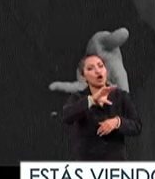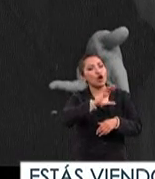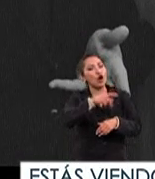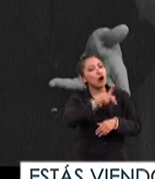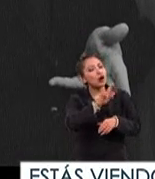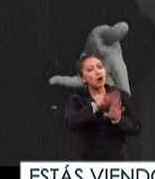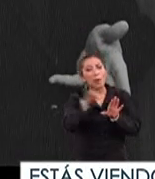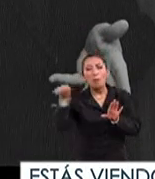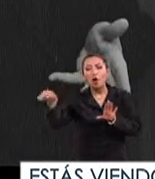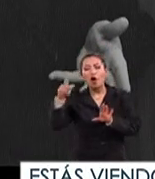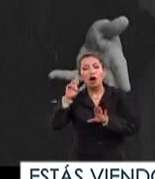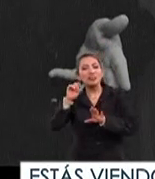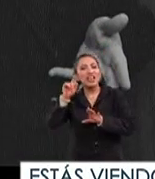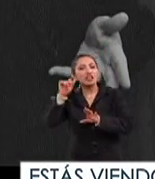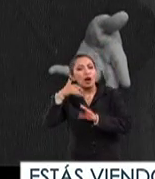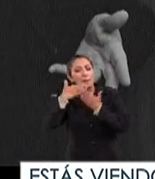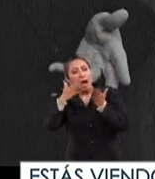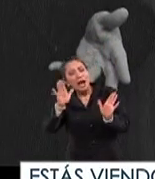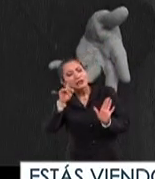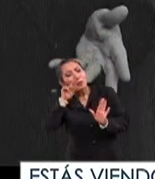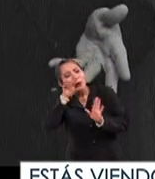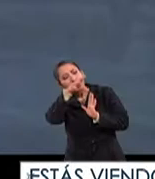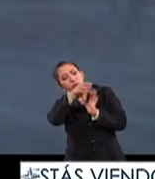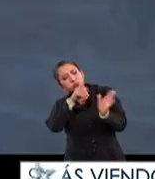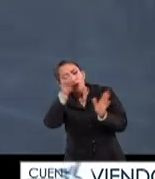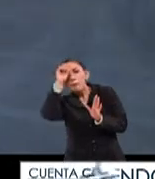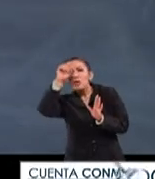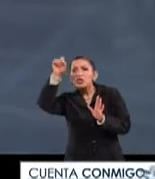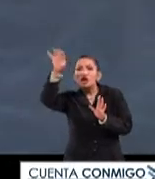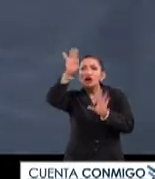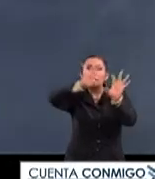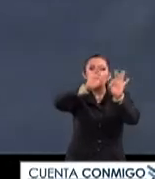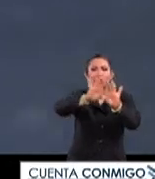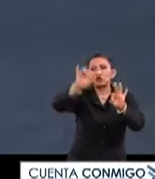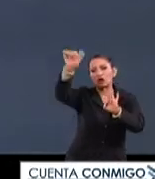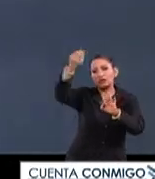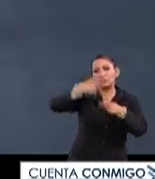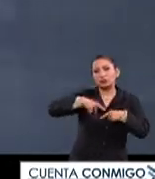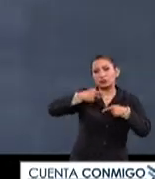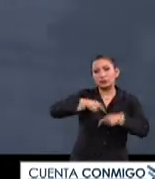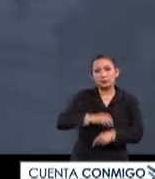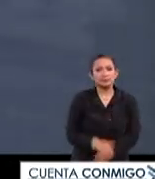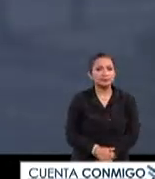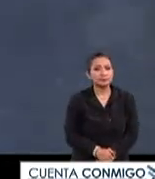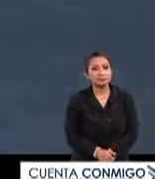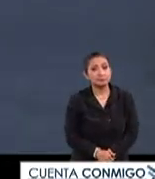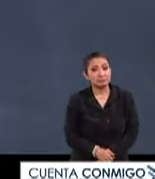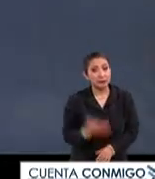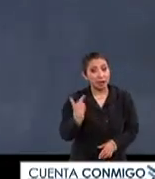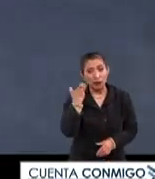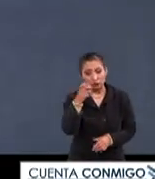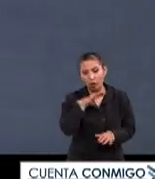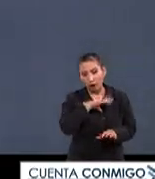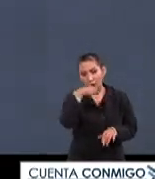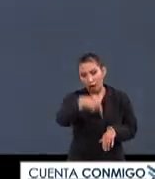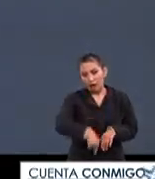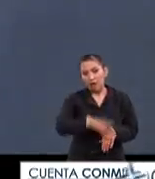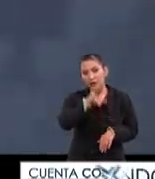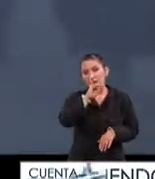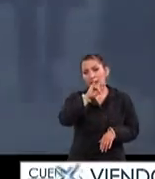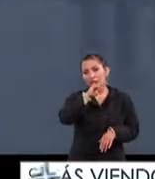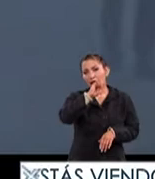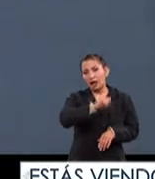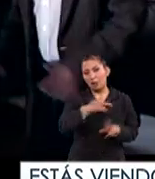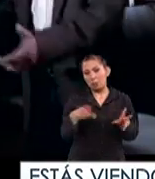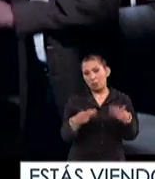más abierto, ¿no? Y retomando justo los comentarios importantes de otros autores. Entonces eso lo van a poder encontrar aquí en la